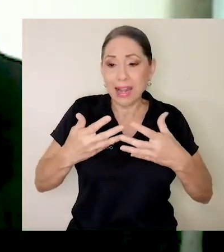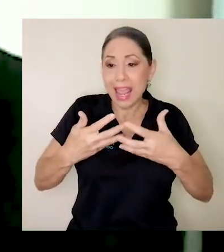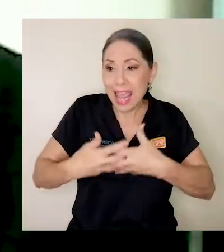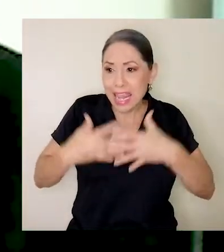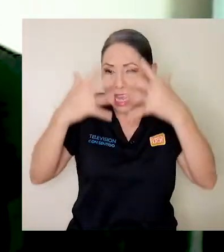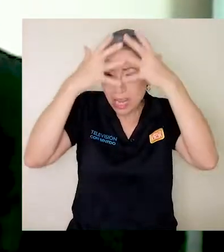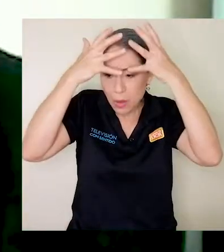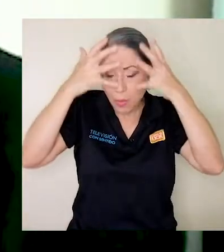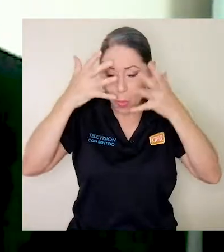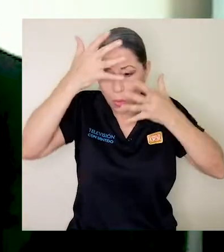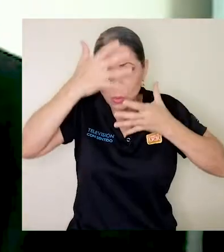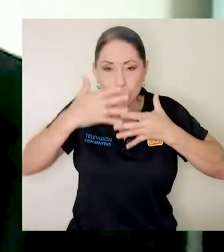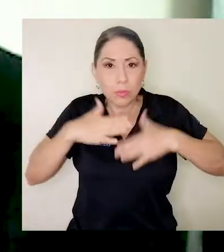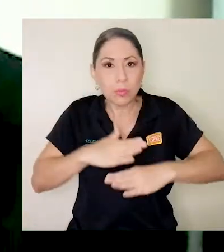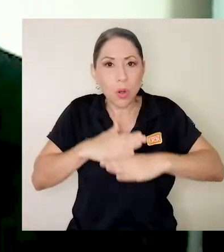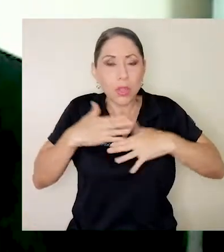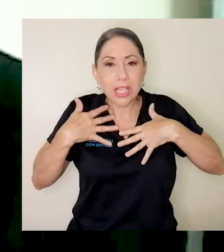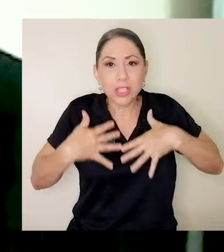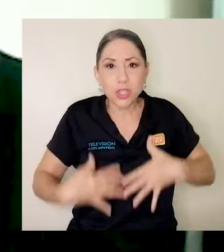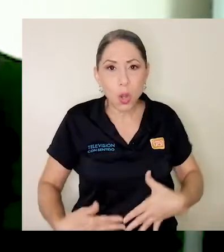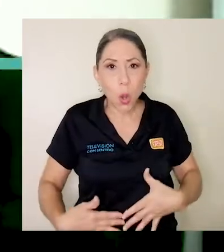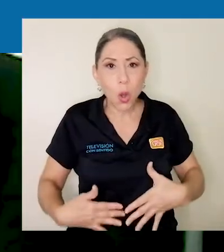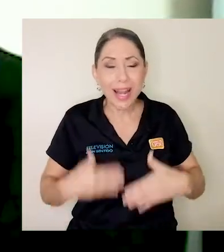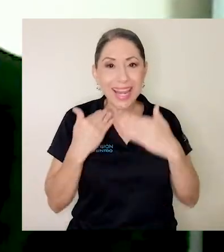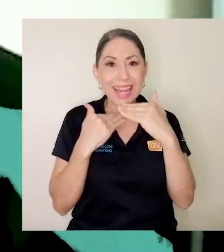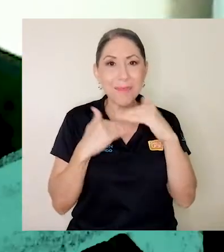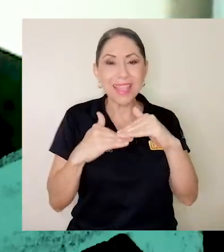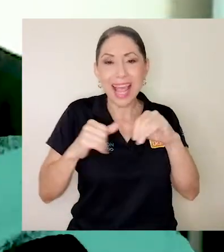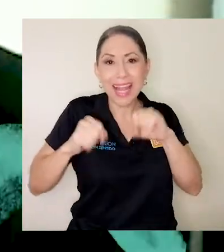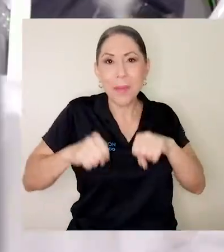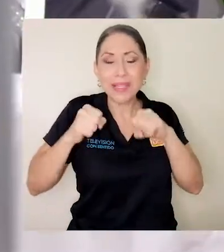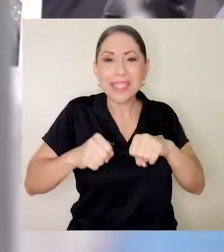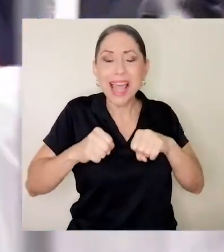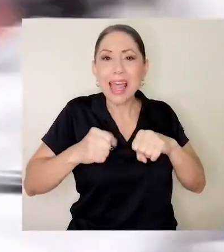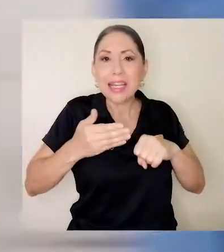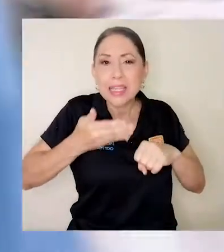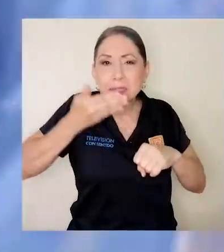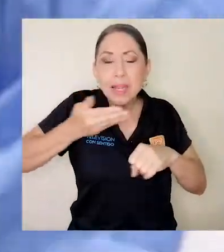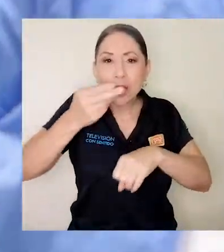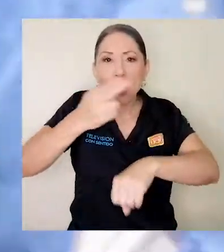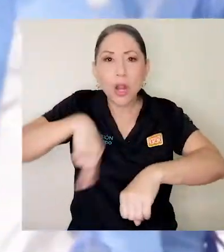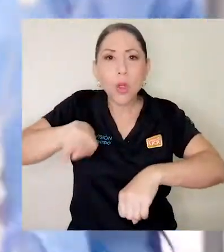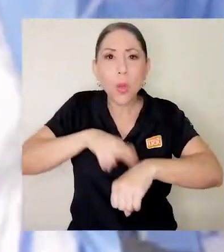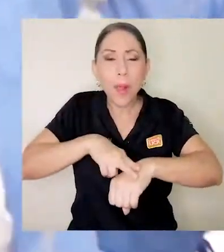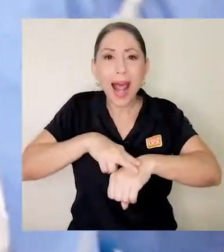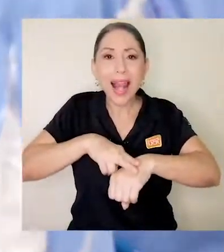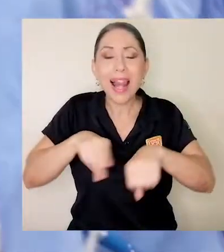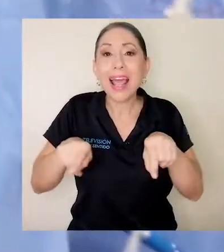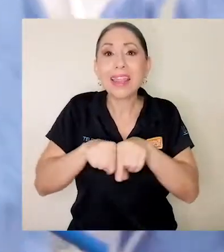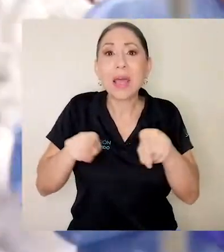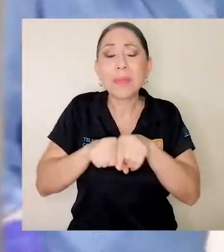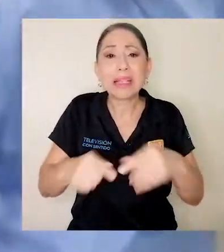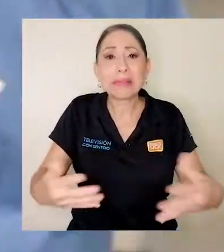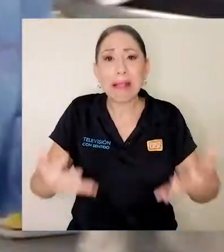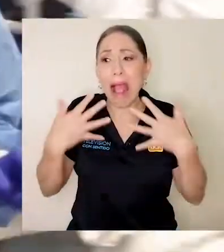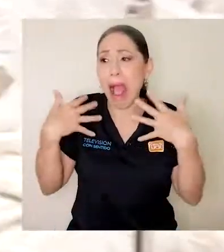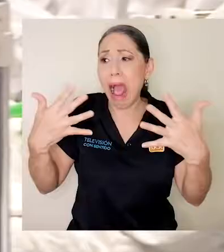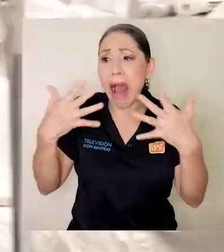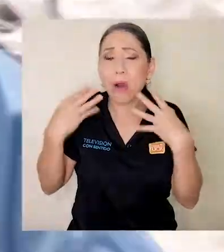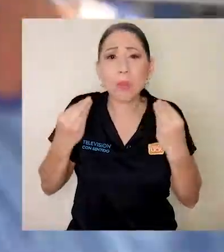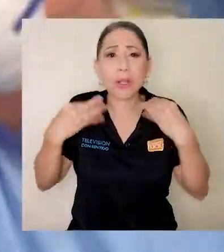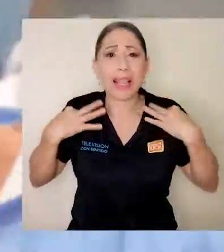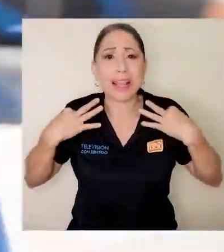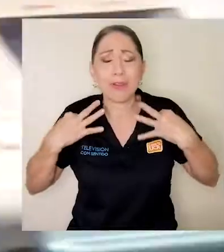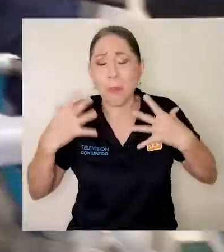protección y limitar la capacidad respiratoria normal, ¿verdad? La fricción o estrés térmico por el calor que